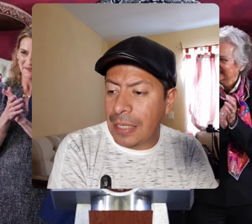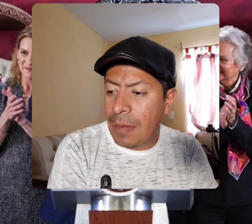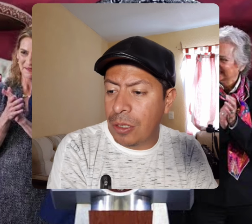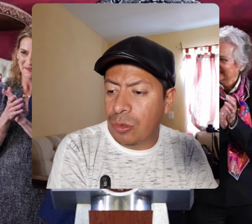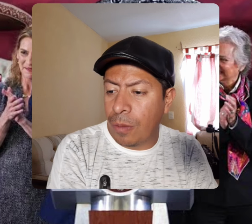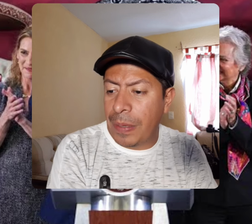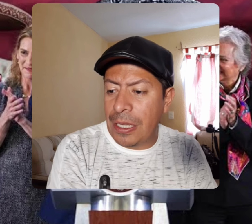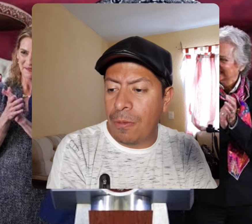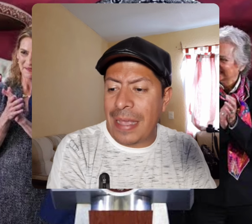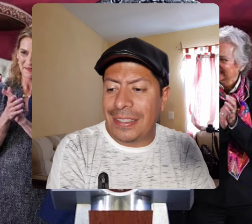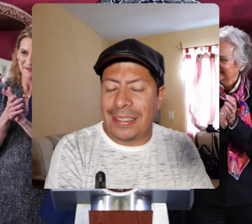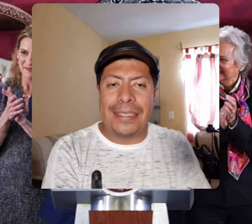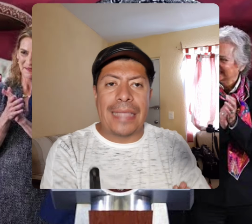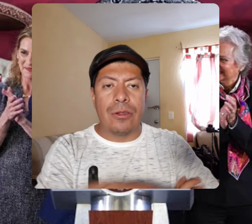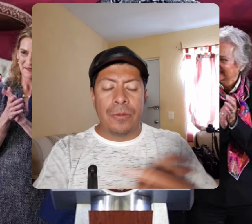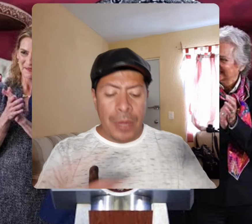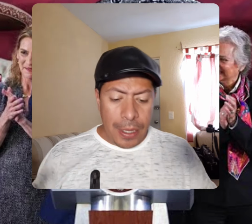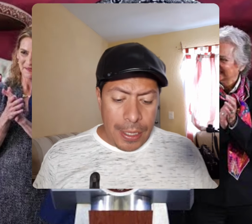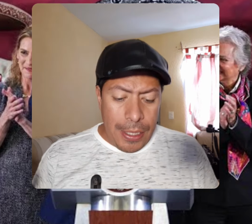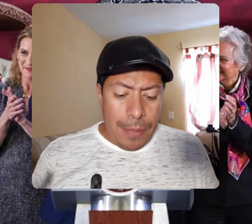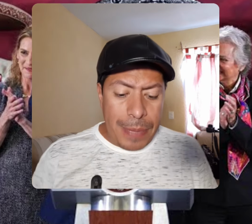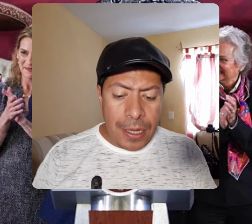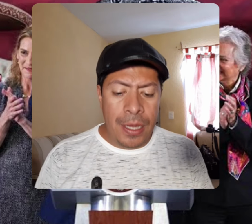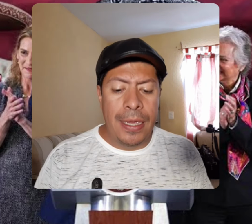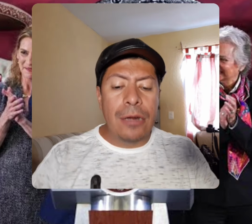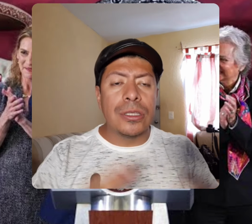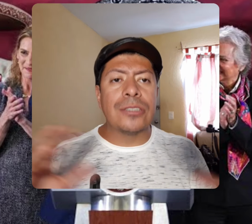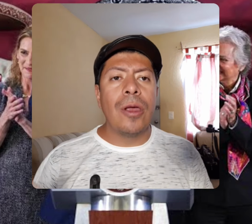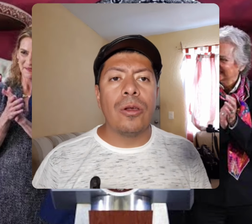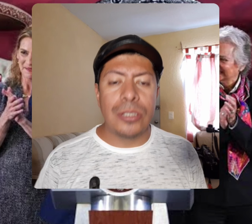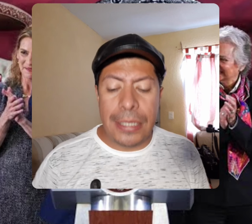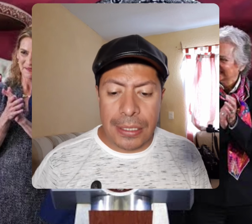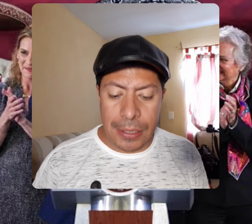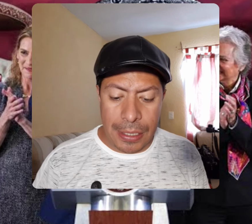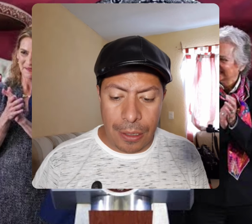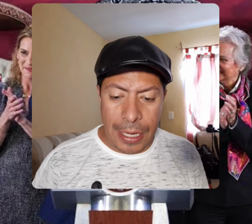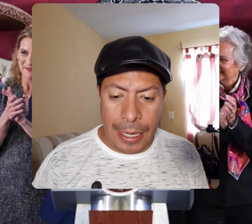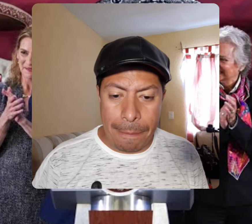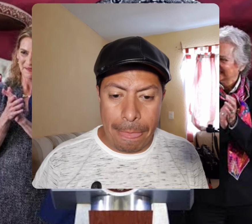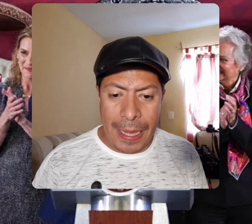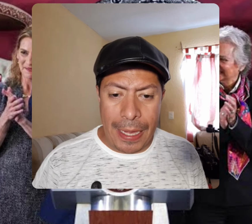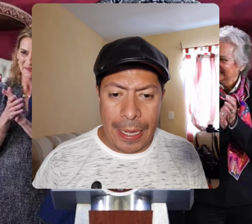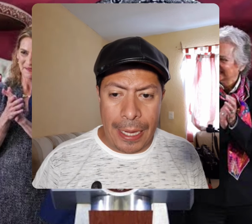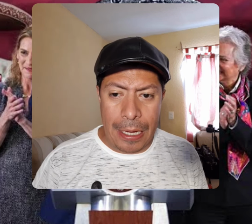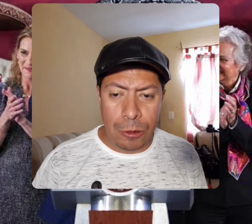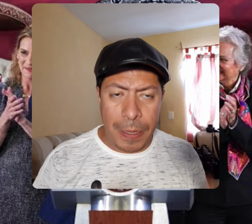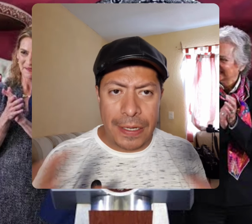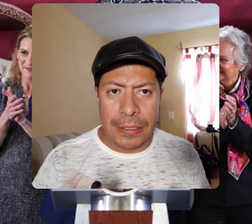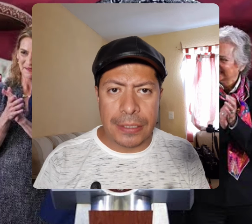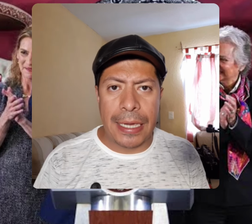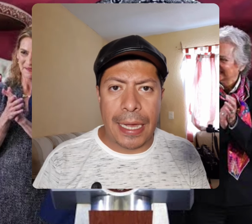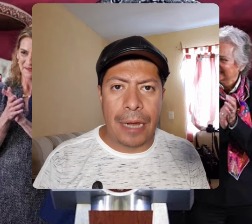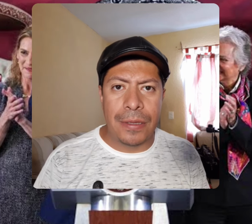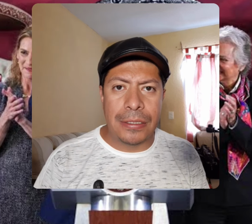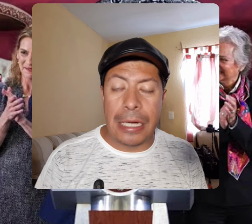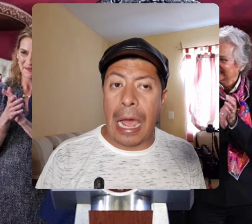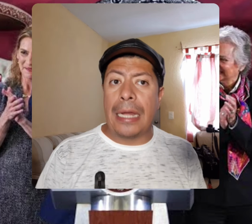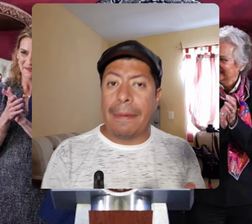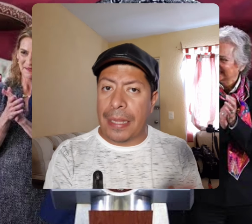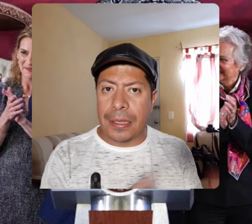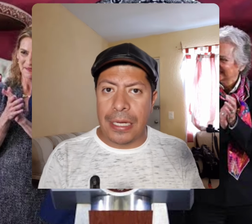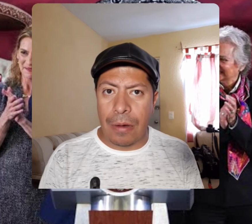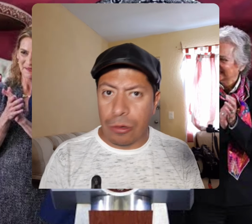sus becas AMLO a sus compañeros más necesitados. Bien, el contexto de los ninis, creo que los prianistas se encargaron de